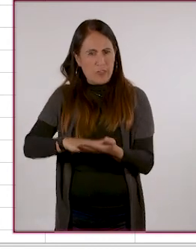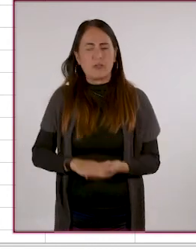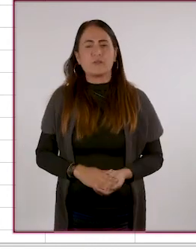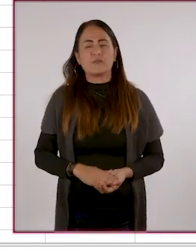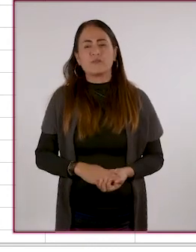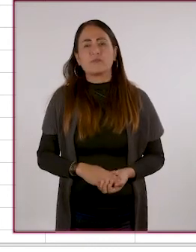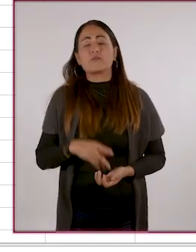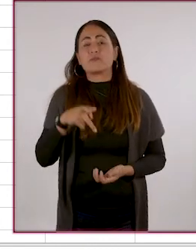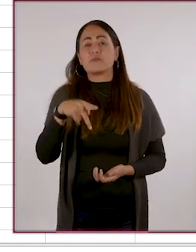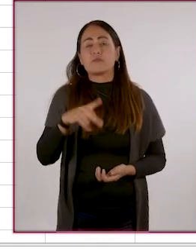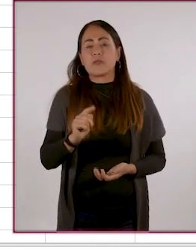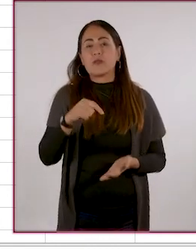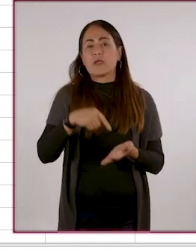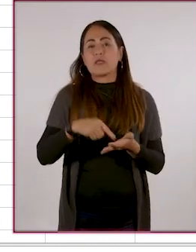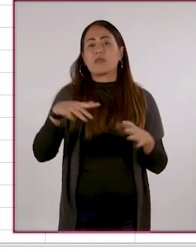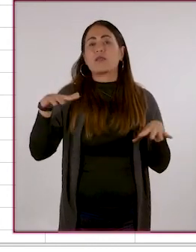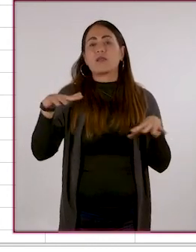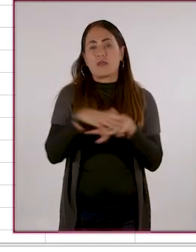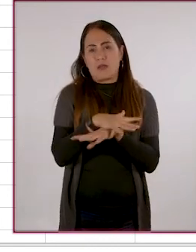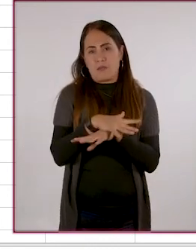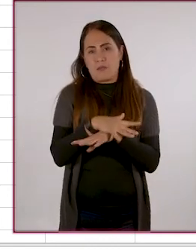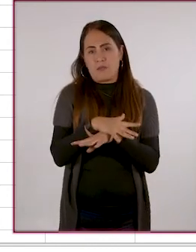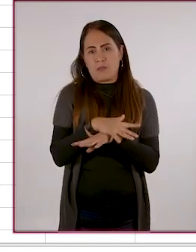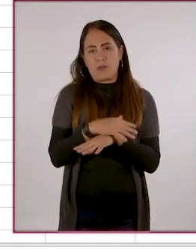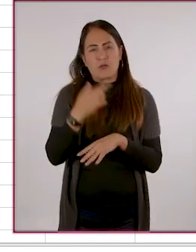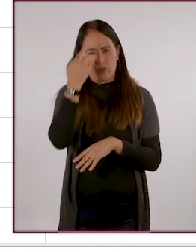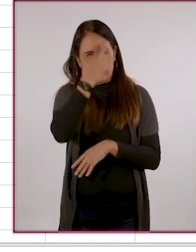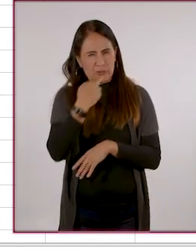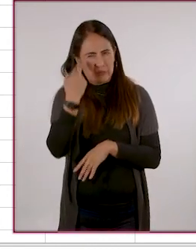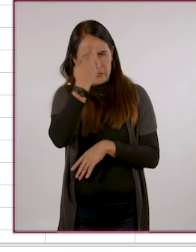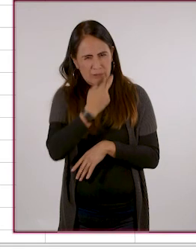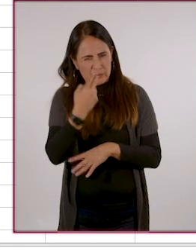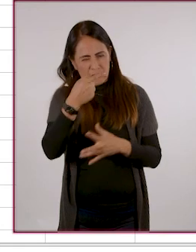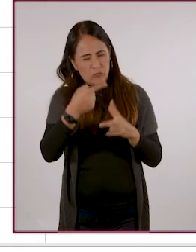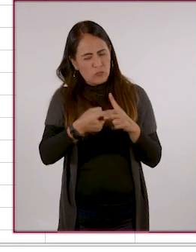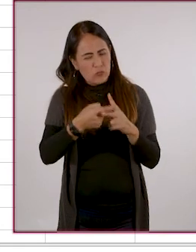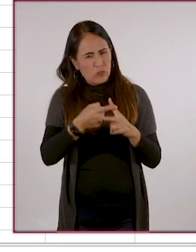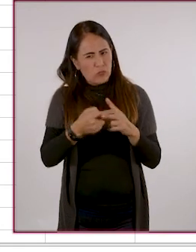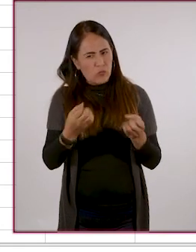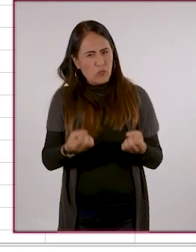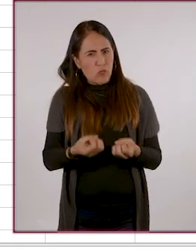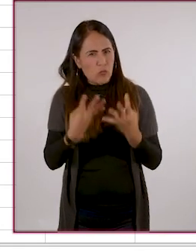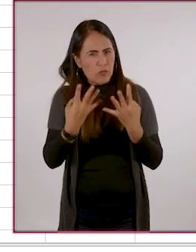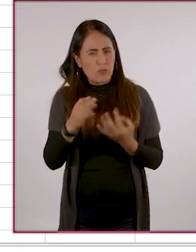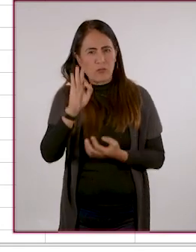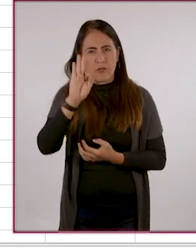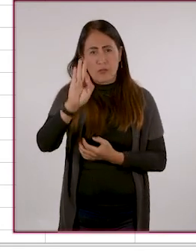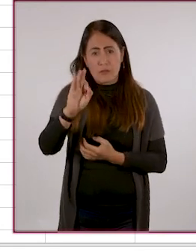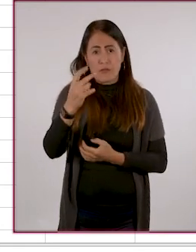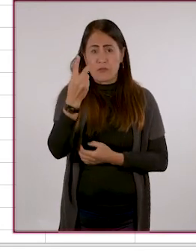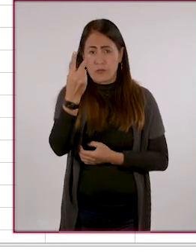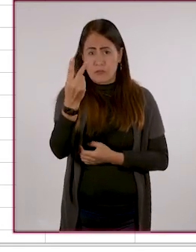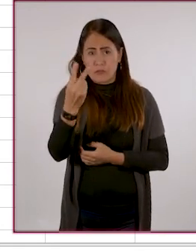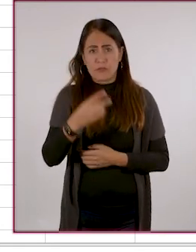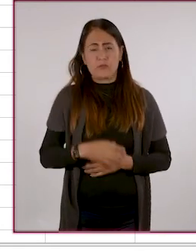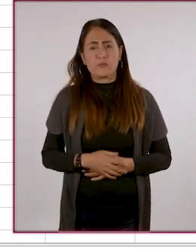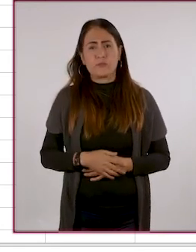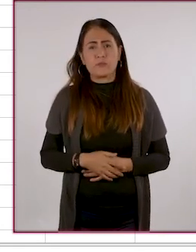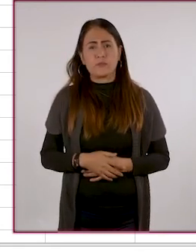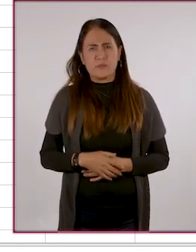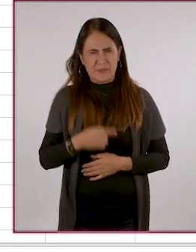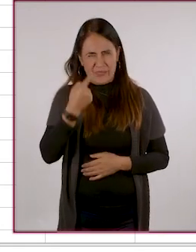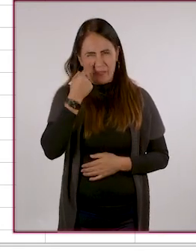la pego en la siguiente celda, pero aquí lo único para revisar cómo están los cálculos, le puedo dar la